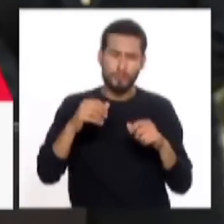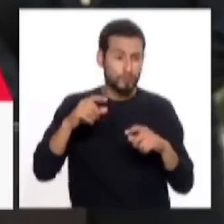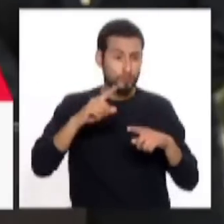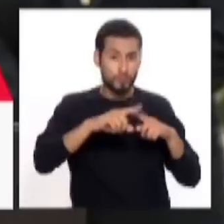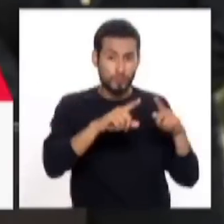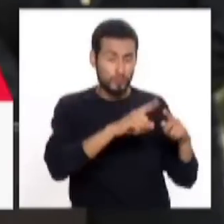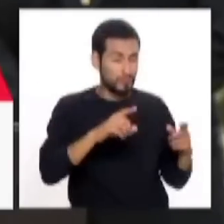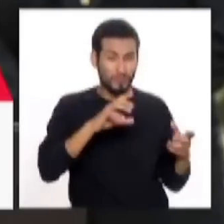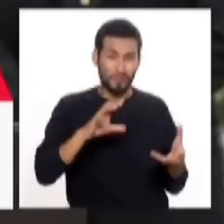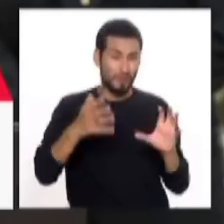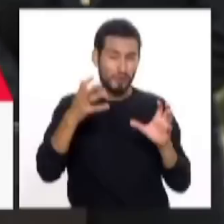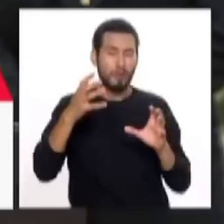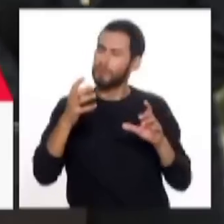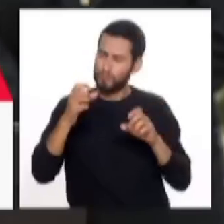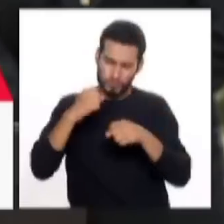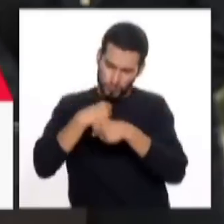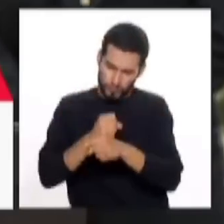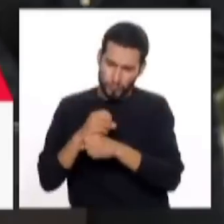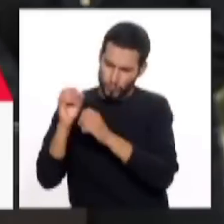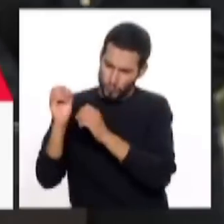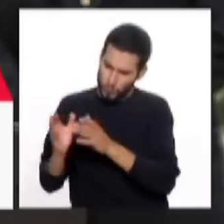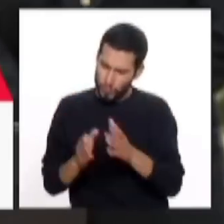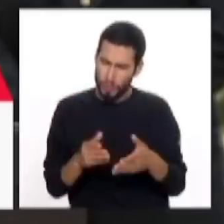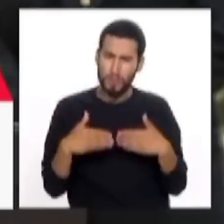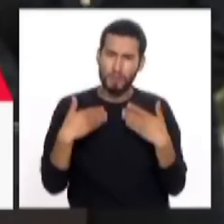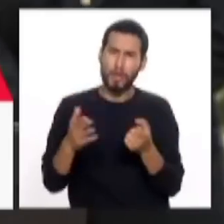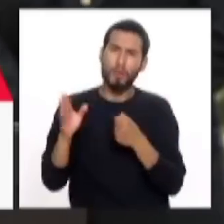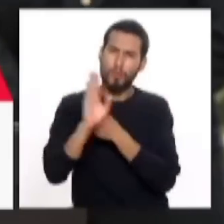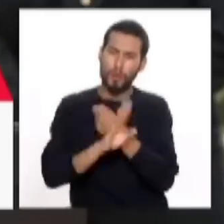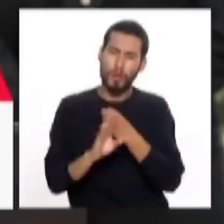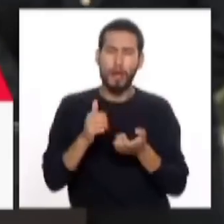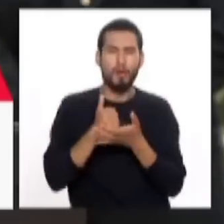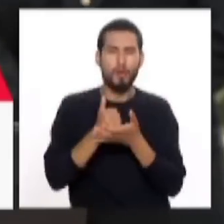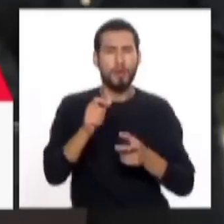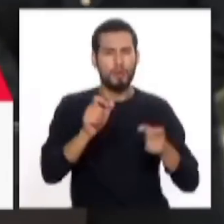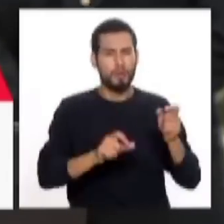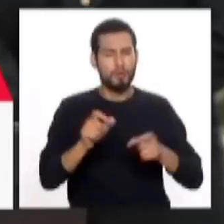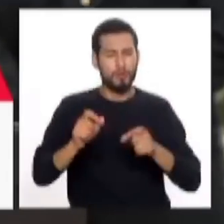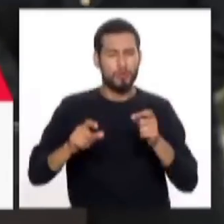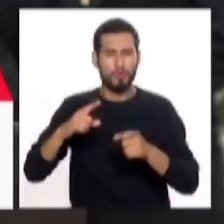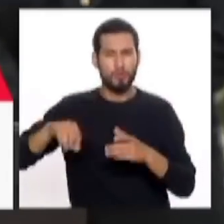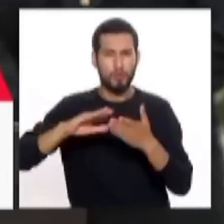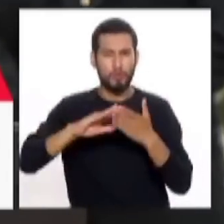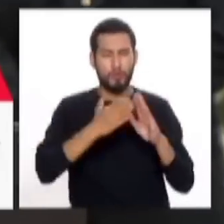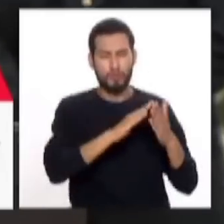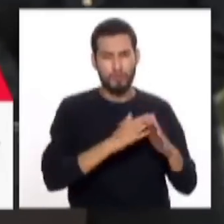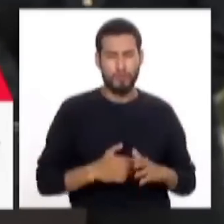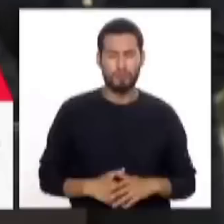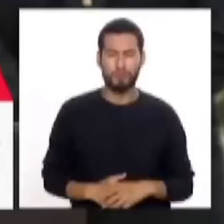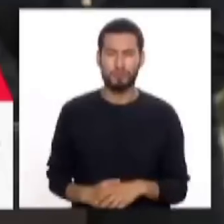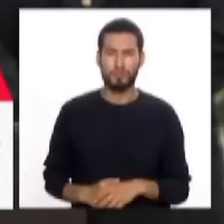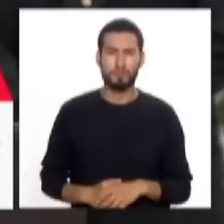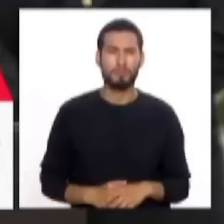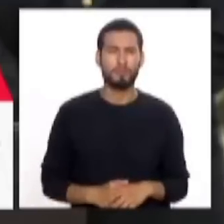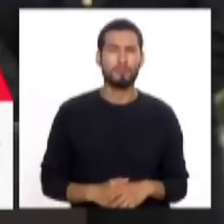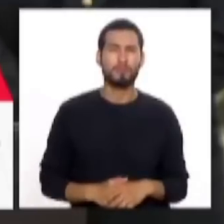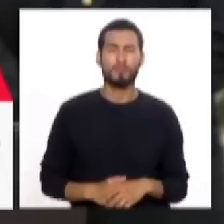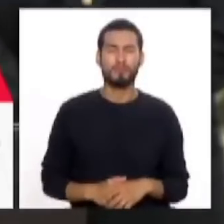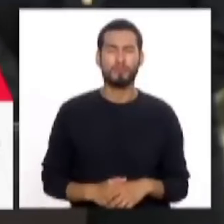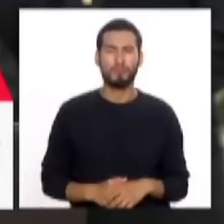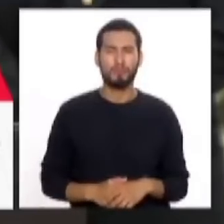interno, prestando protección y ayuda a las personas y comunidades. El Seguro